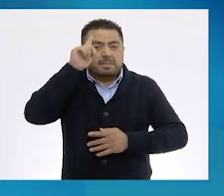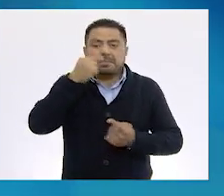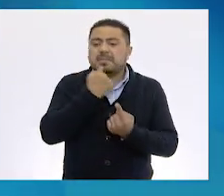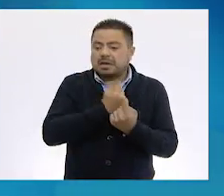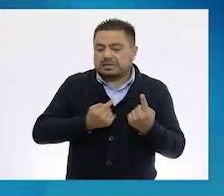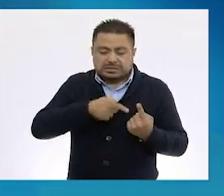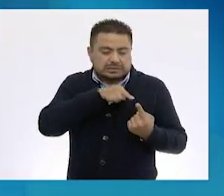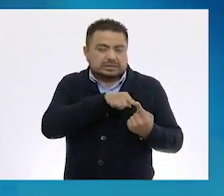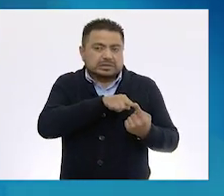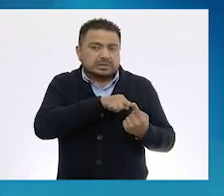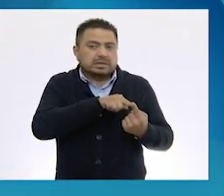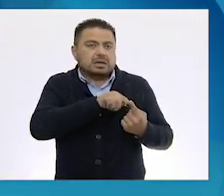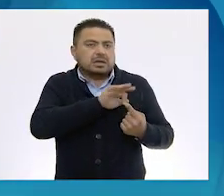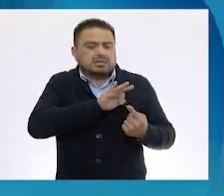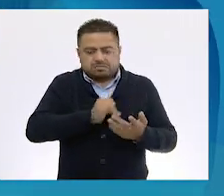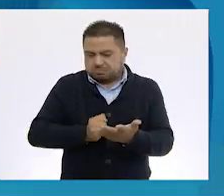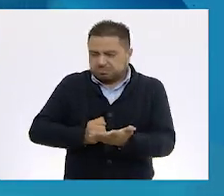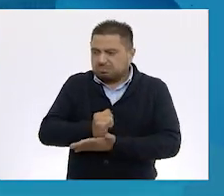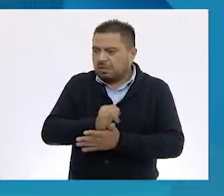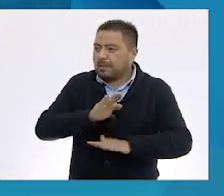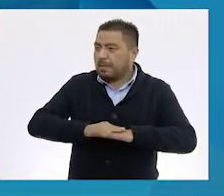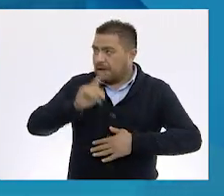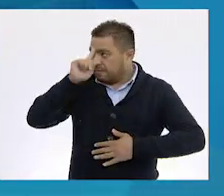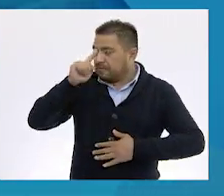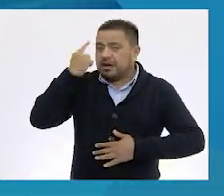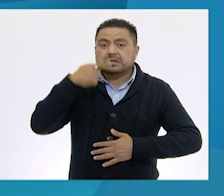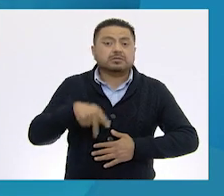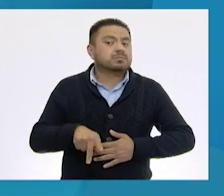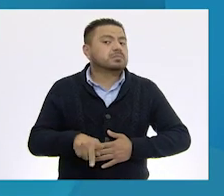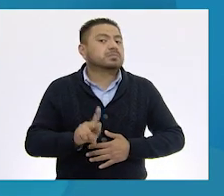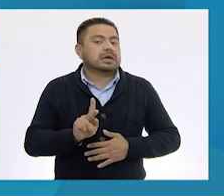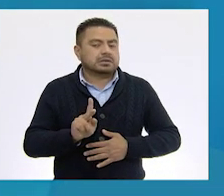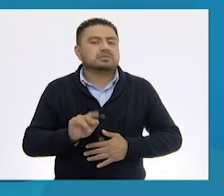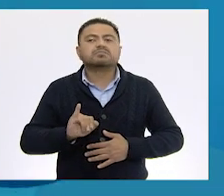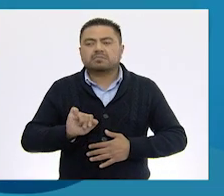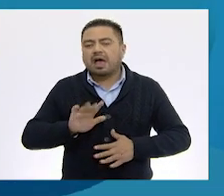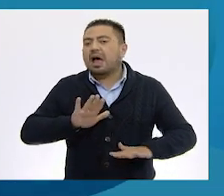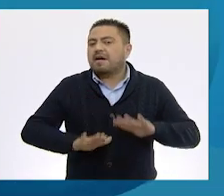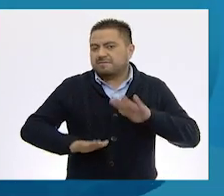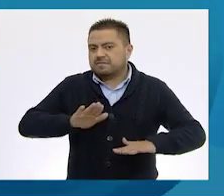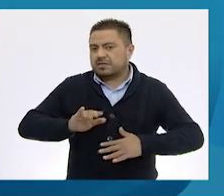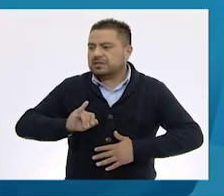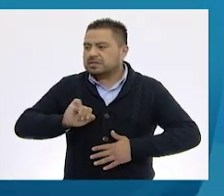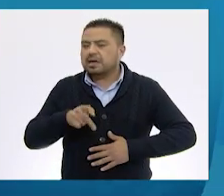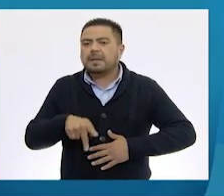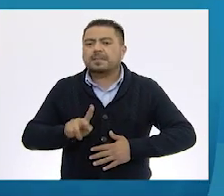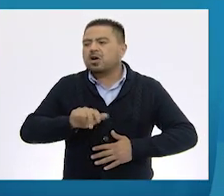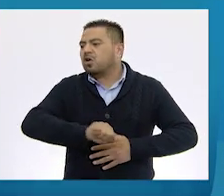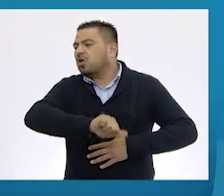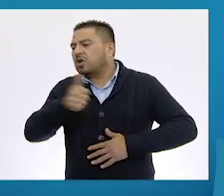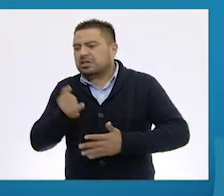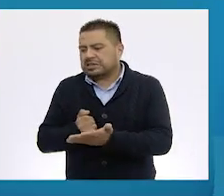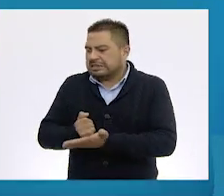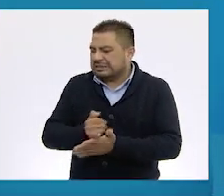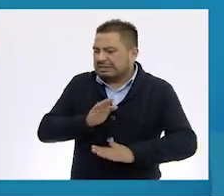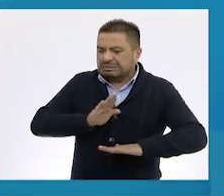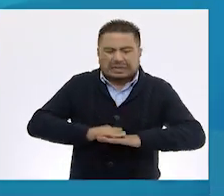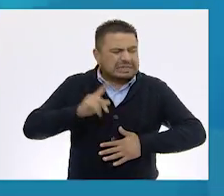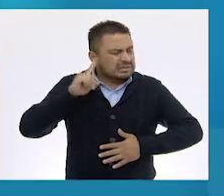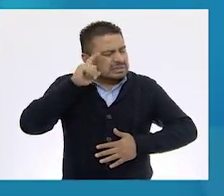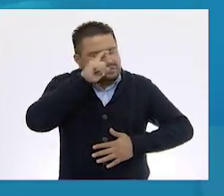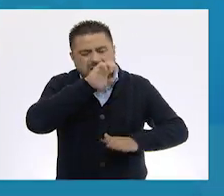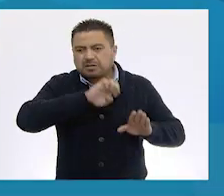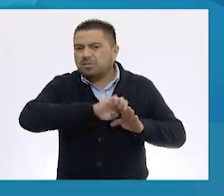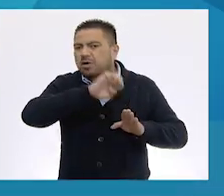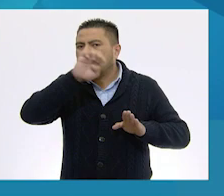niño o una niña tomar una decisión es fácil, pero sí, a veces sí. Pero hay otras decisiones que son más difíciles.